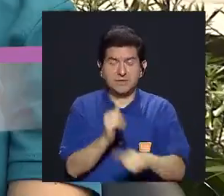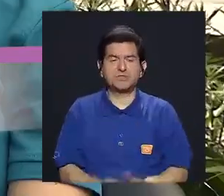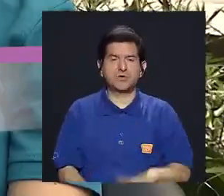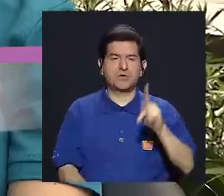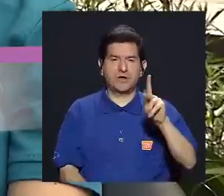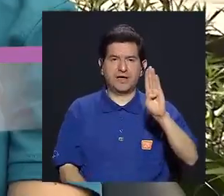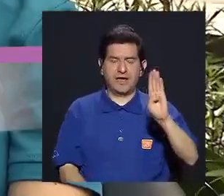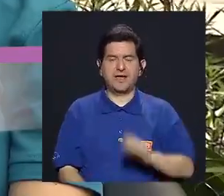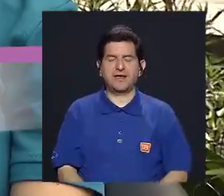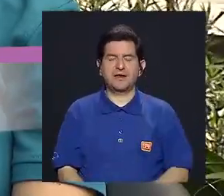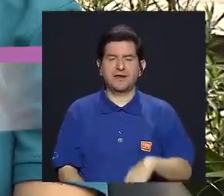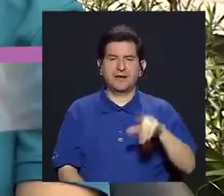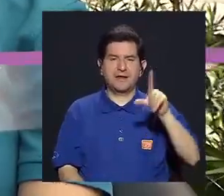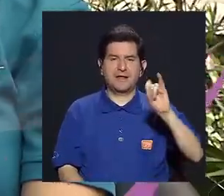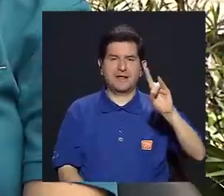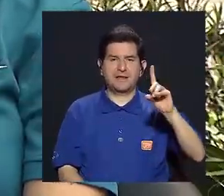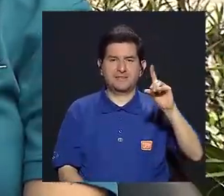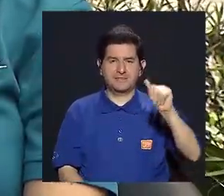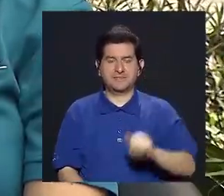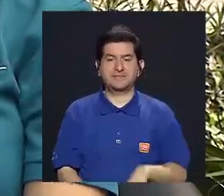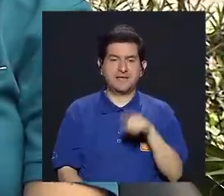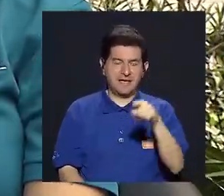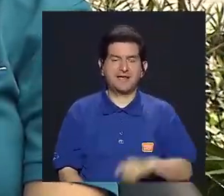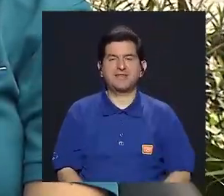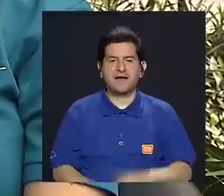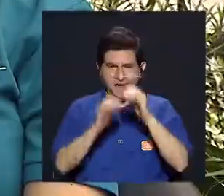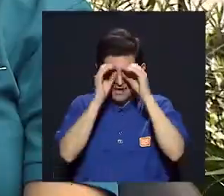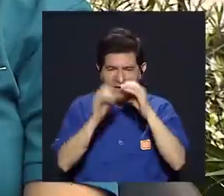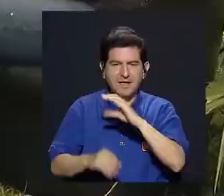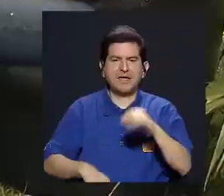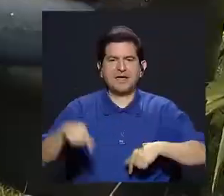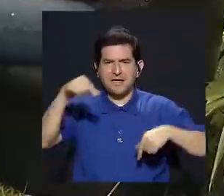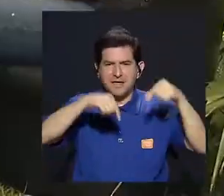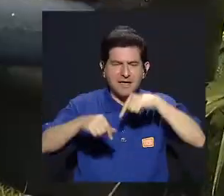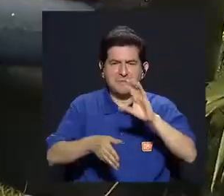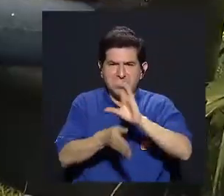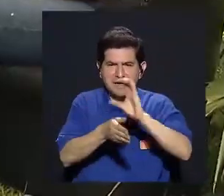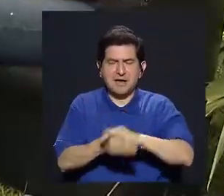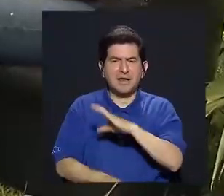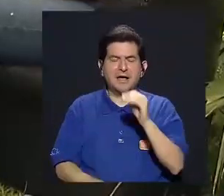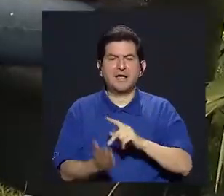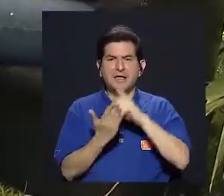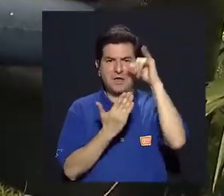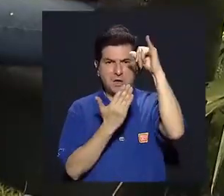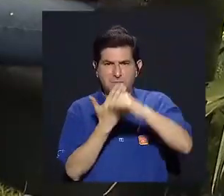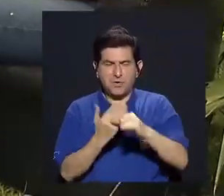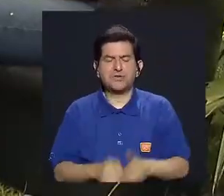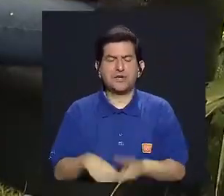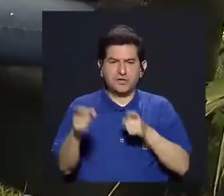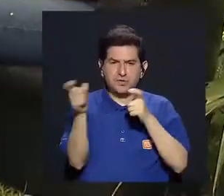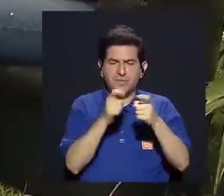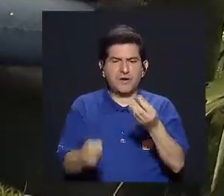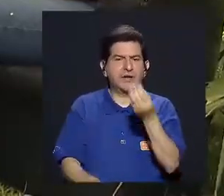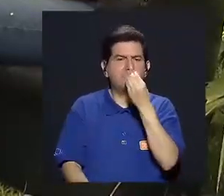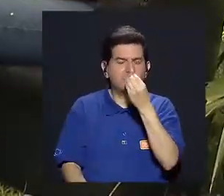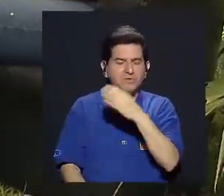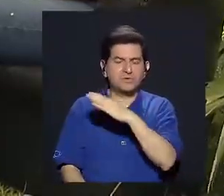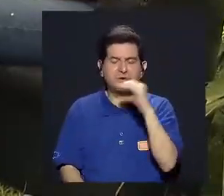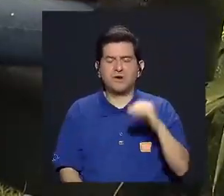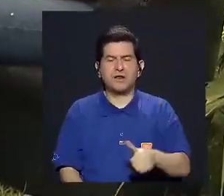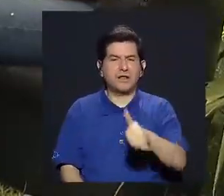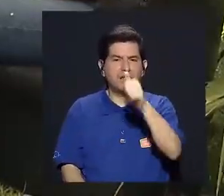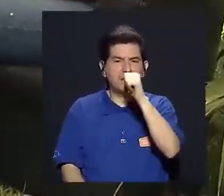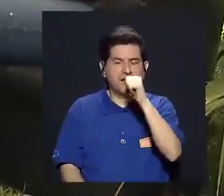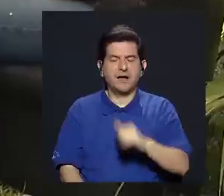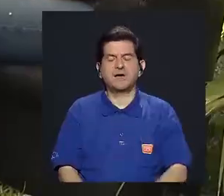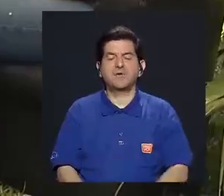general ante el licenciada en microbiología y química clínica y encargada del proyecto de extensión docente control de alimentos aguas y